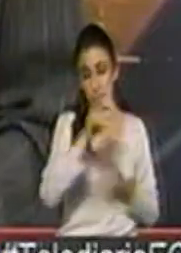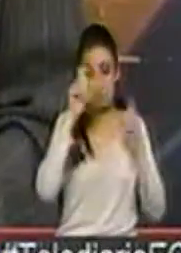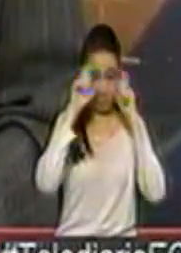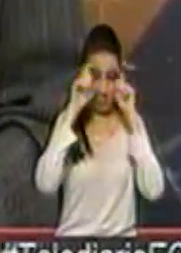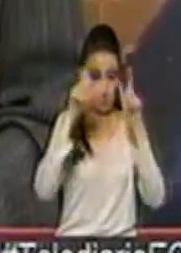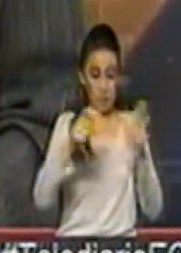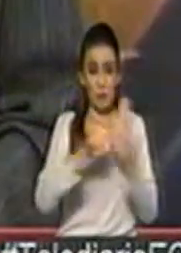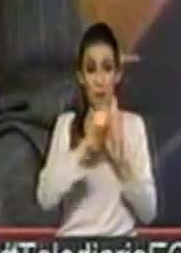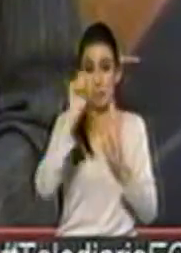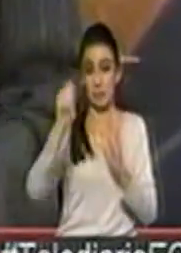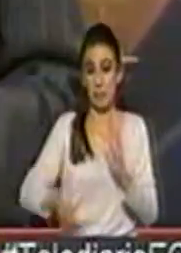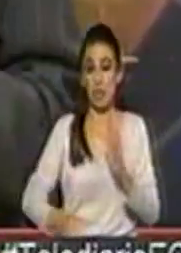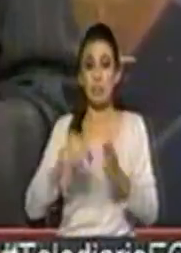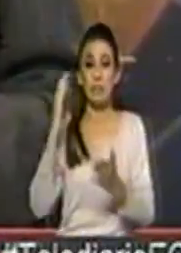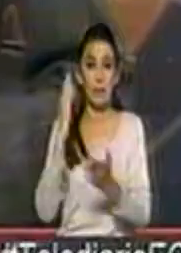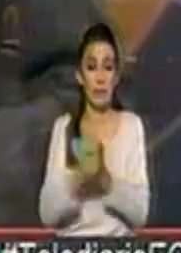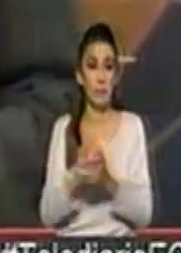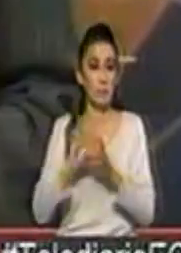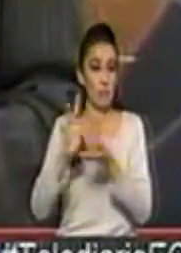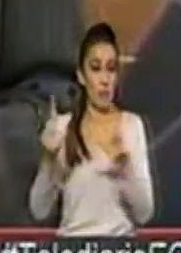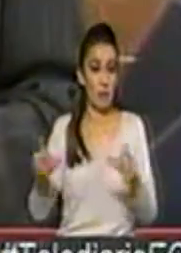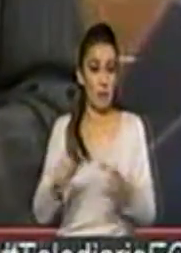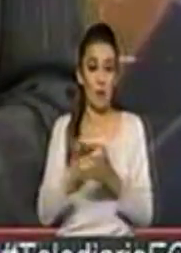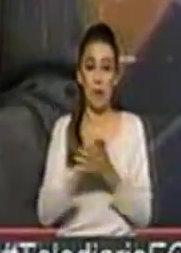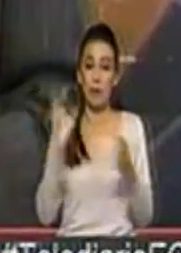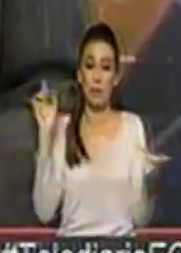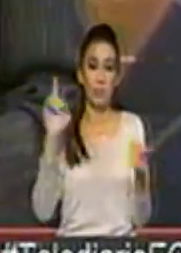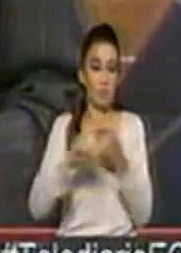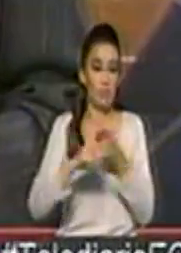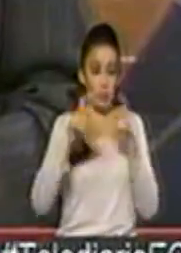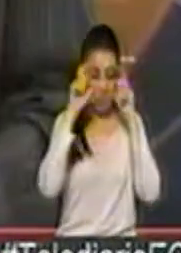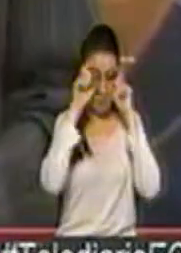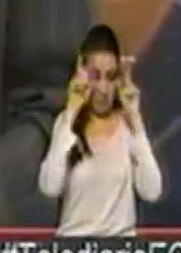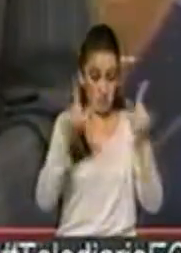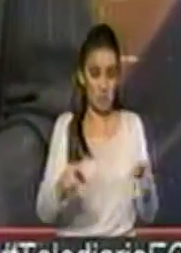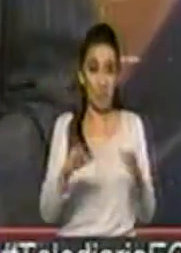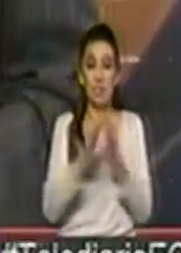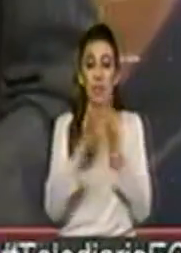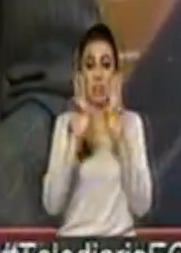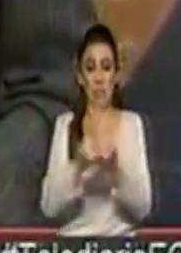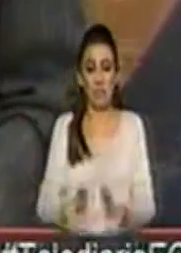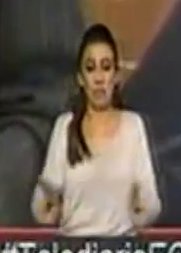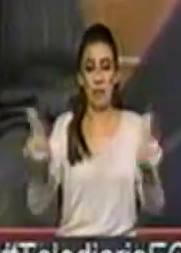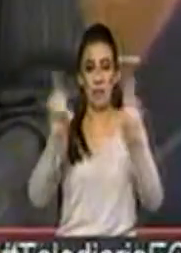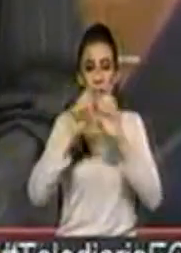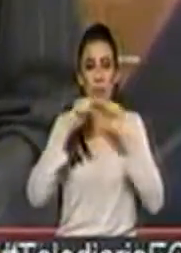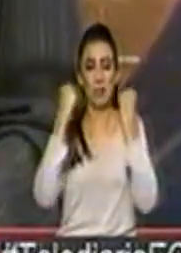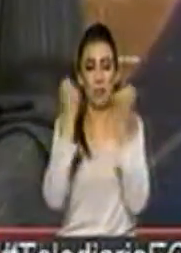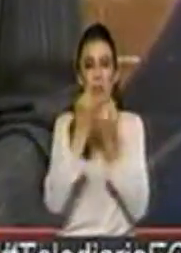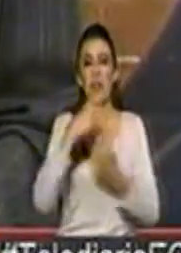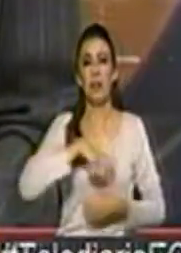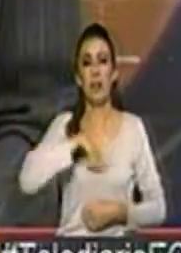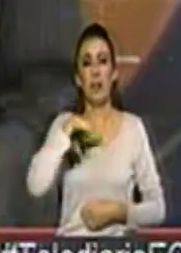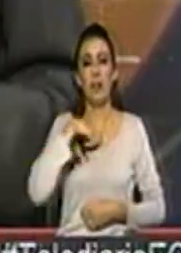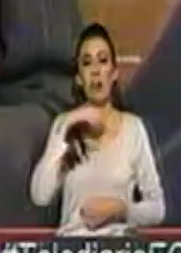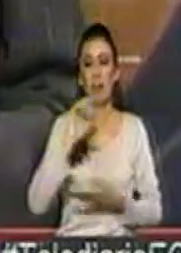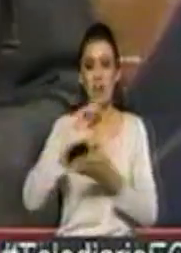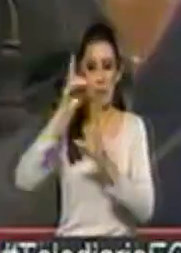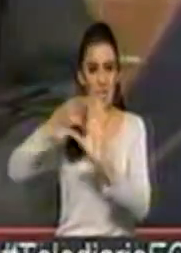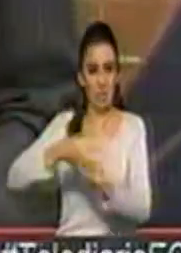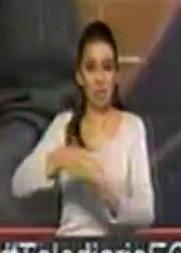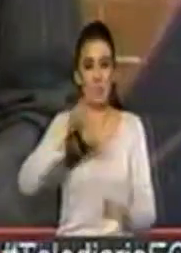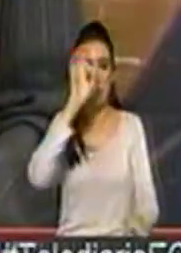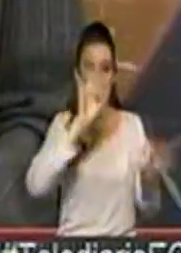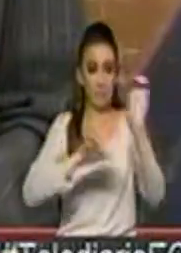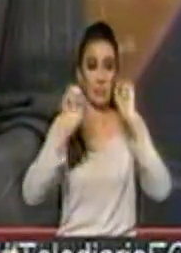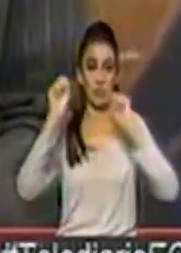fiscales anticorrupción. Un exfiscal cree que las Naciones Unidas y la sociedad civil deben participar en los concursos de selección. Un jurista,